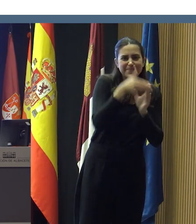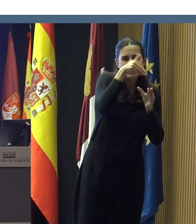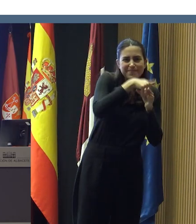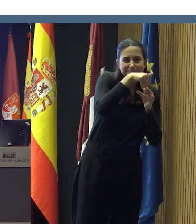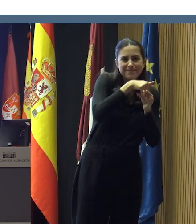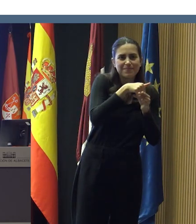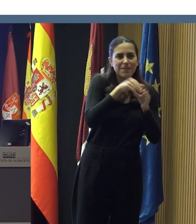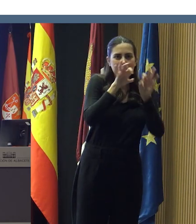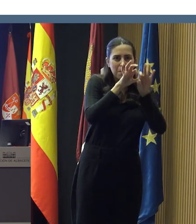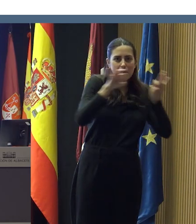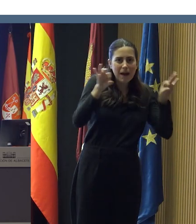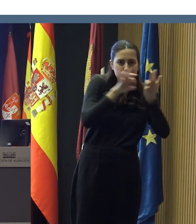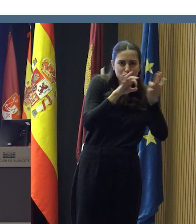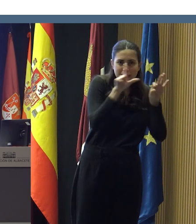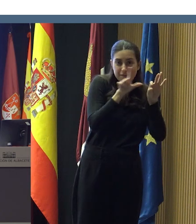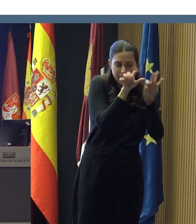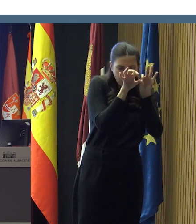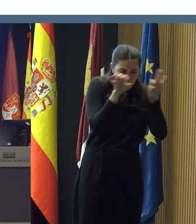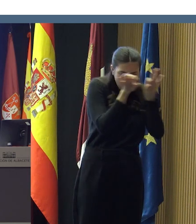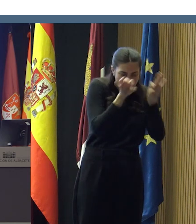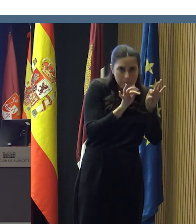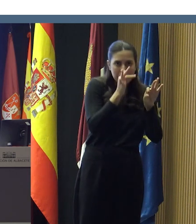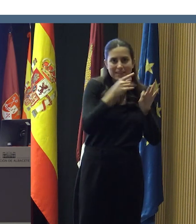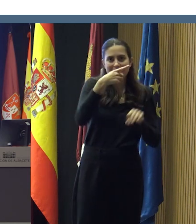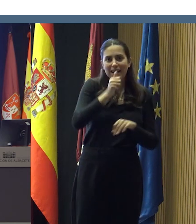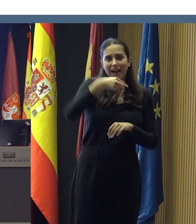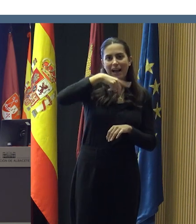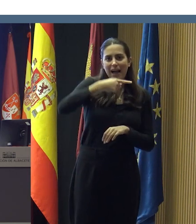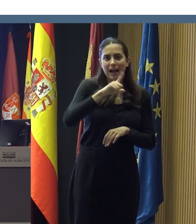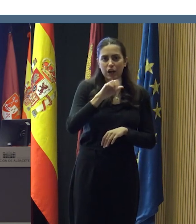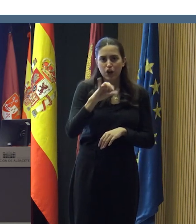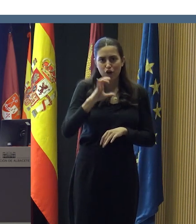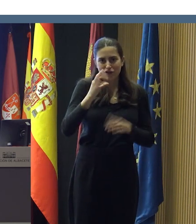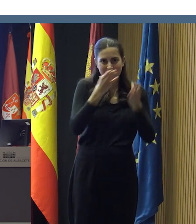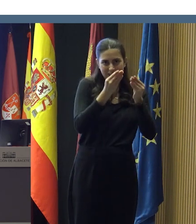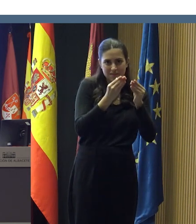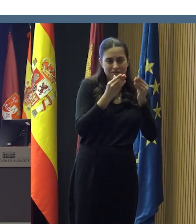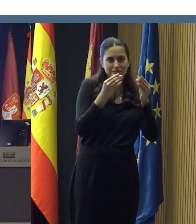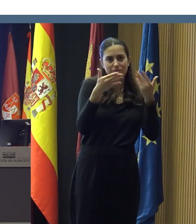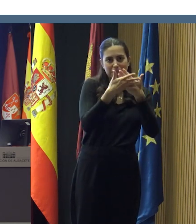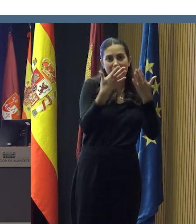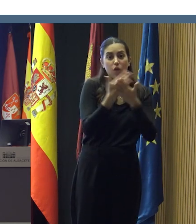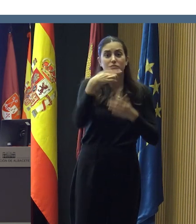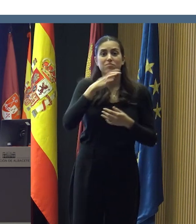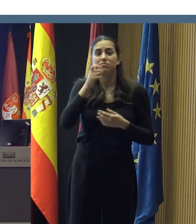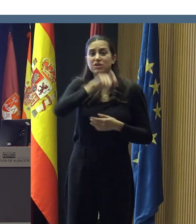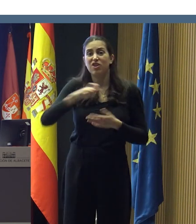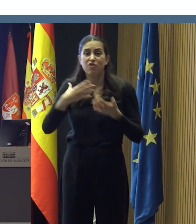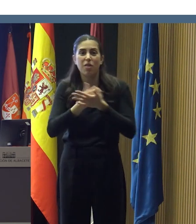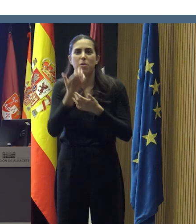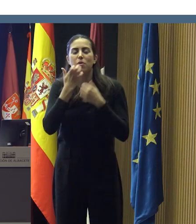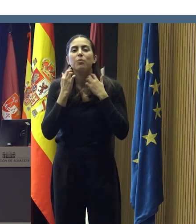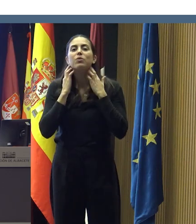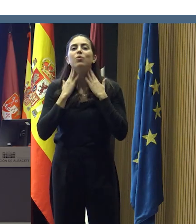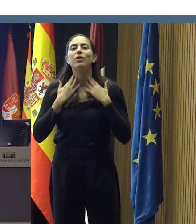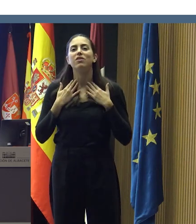unos vasos, que son los vasos linfáticos, y unos ganglios, que son los ganglios linfáticos. Todos conocemos los ganglios que tenemos en el cuello, ¿verdad? Porque a veces cuando tenemos una